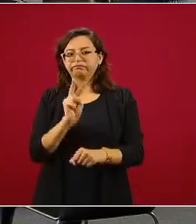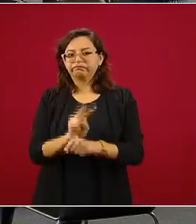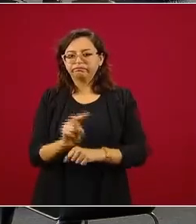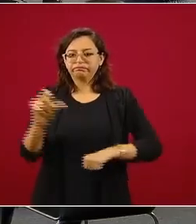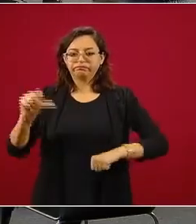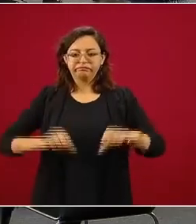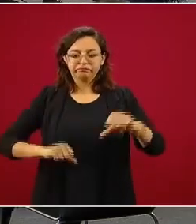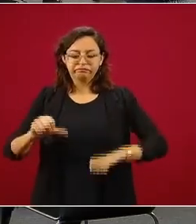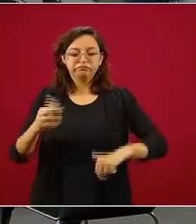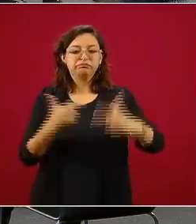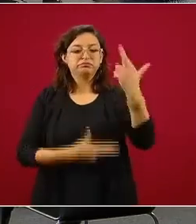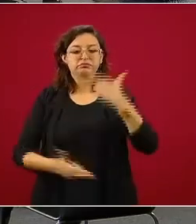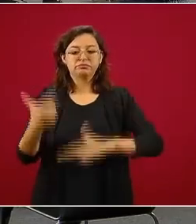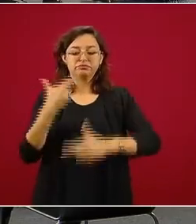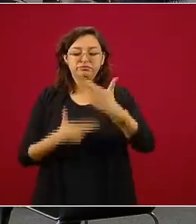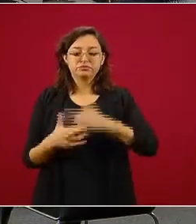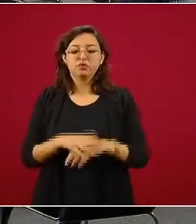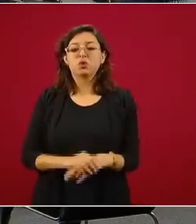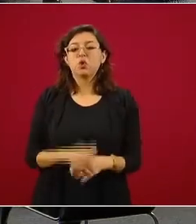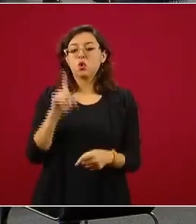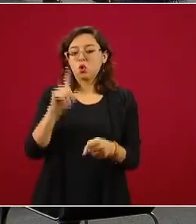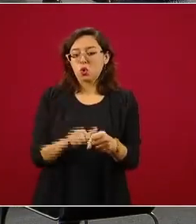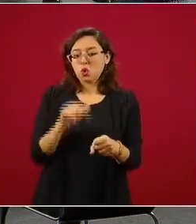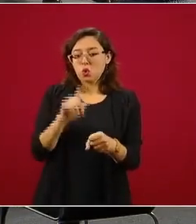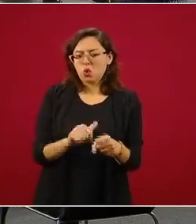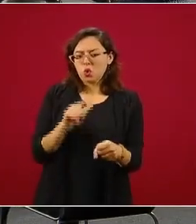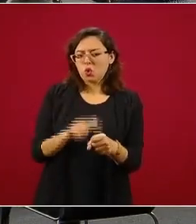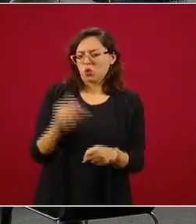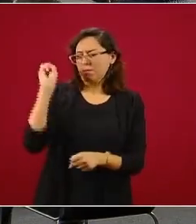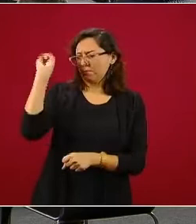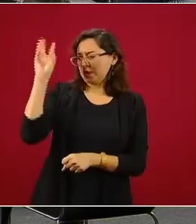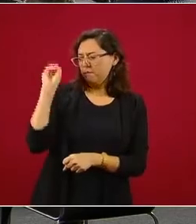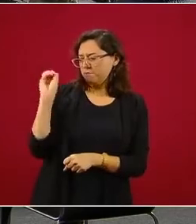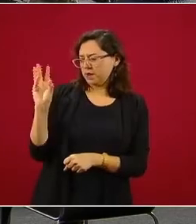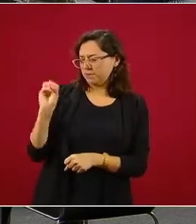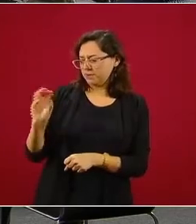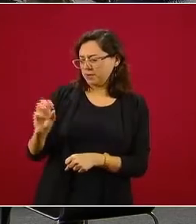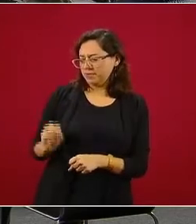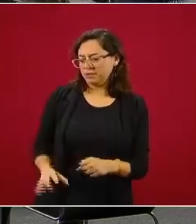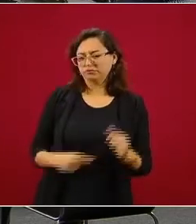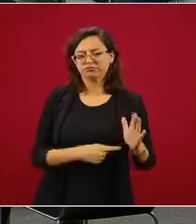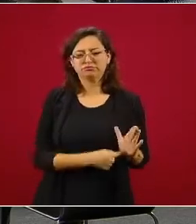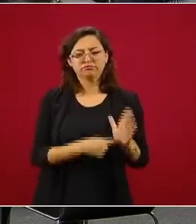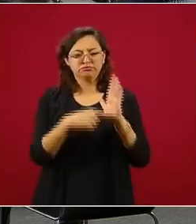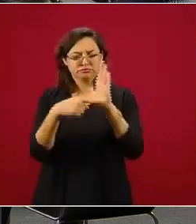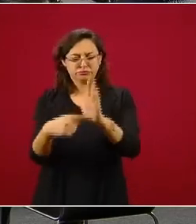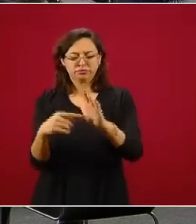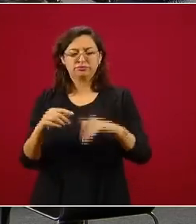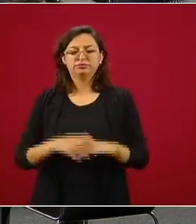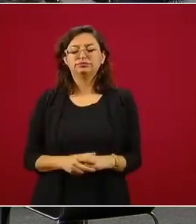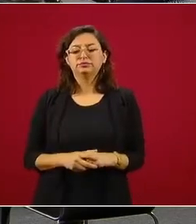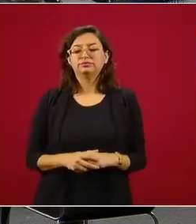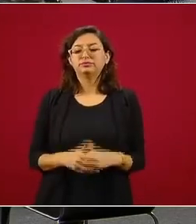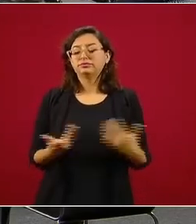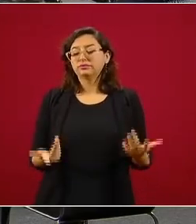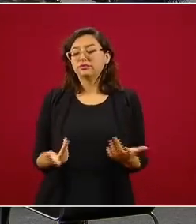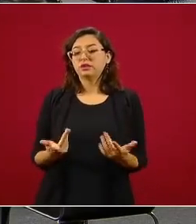Presento el semáforo, lo que significa el semáforo. El semáforo es un indicador de los niveles de